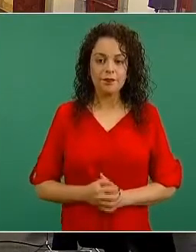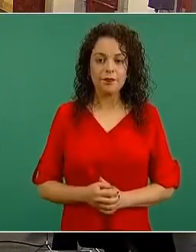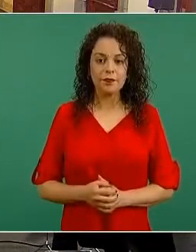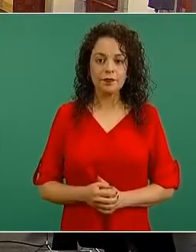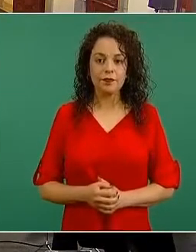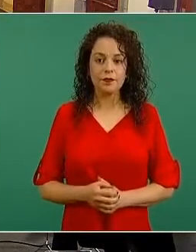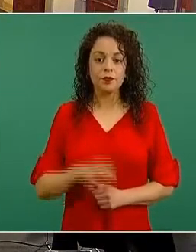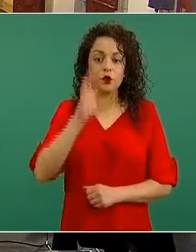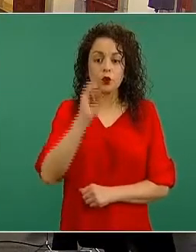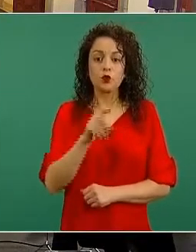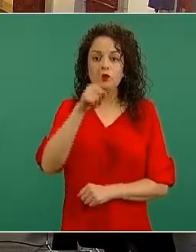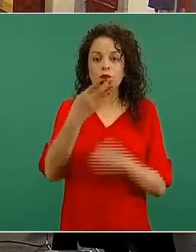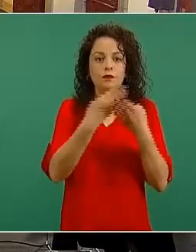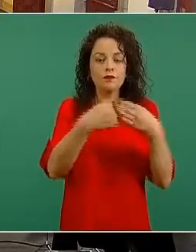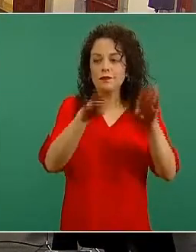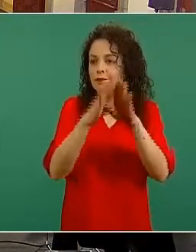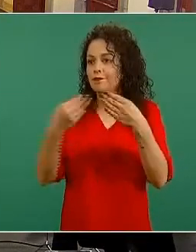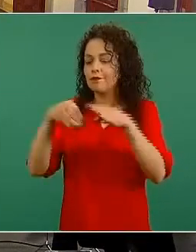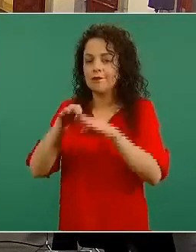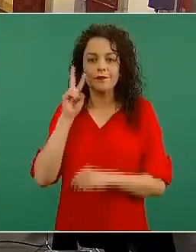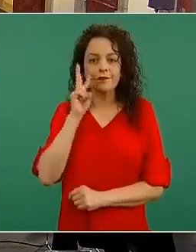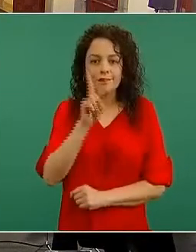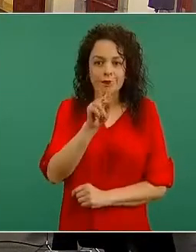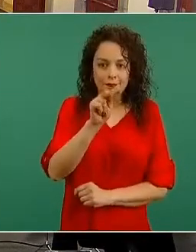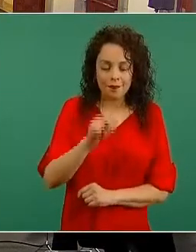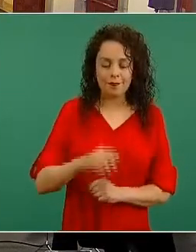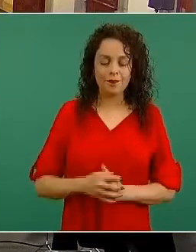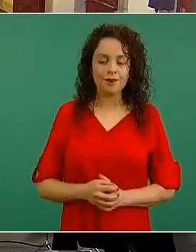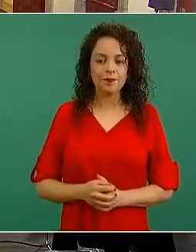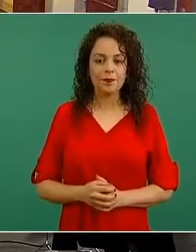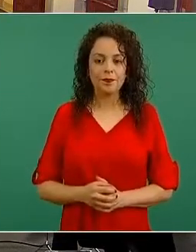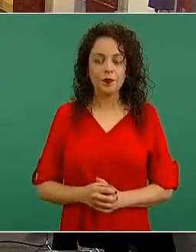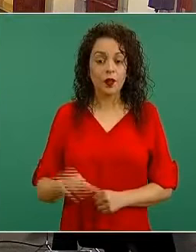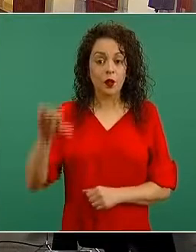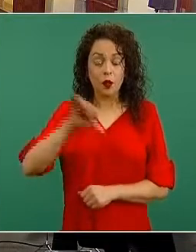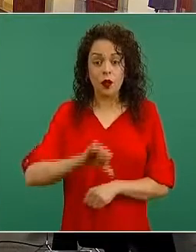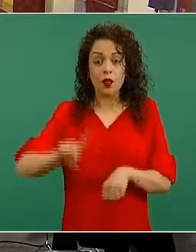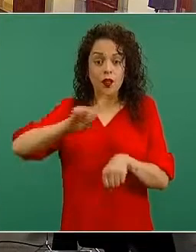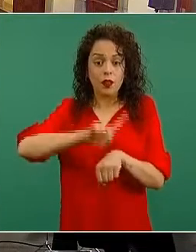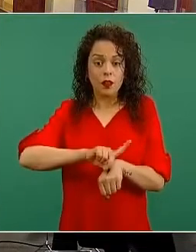sus casas. Hoy tenemos una